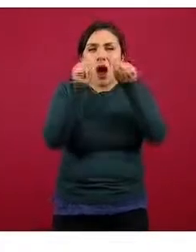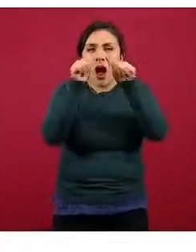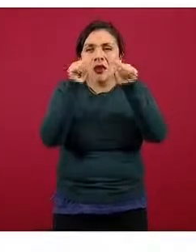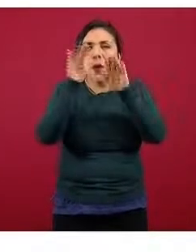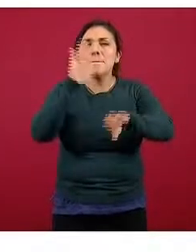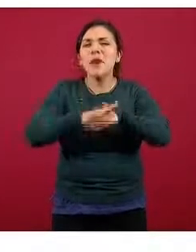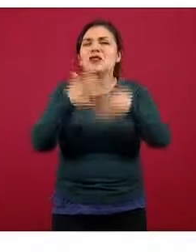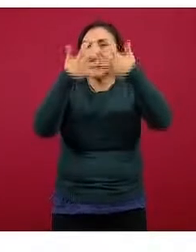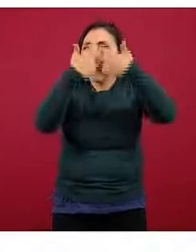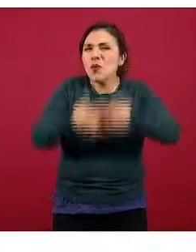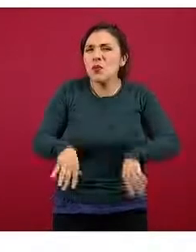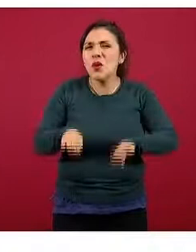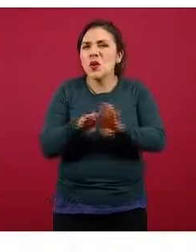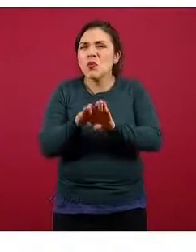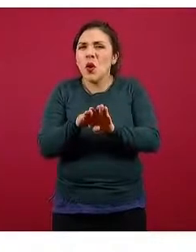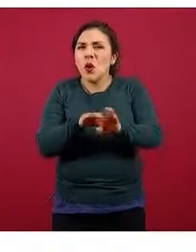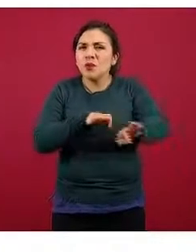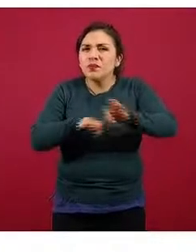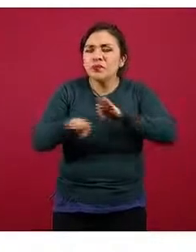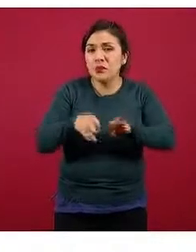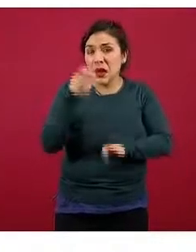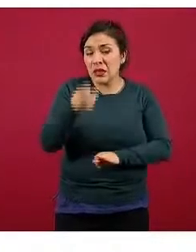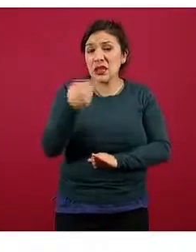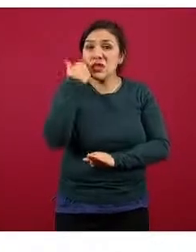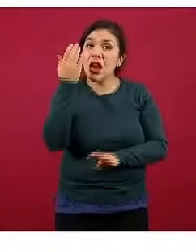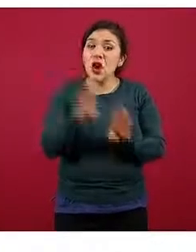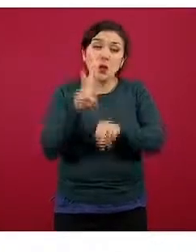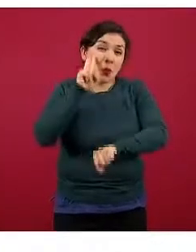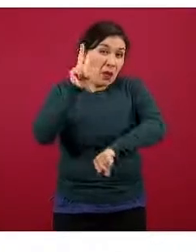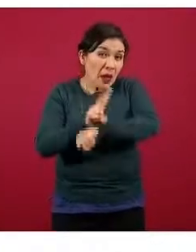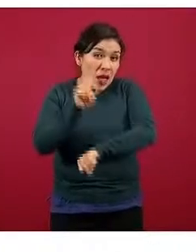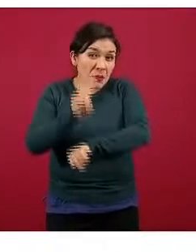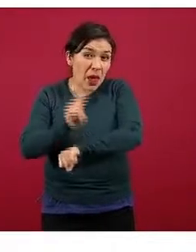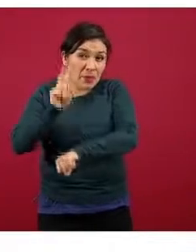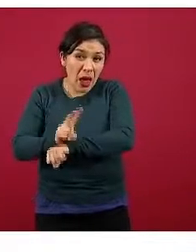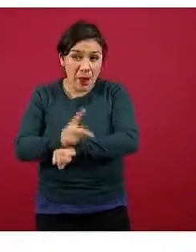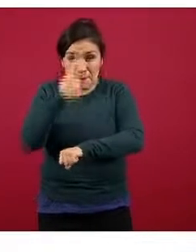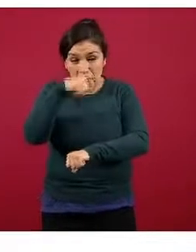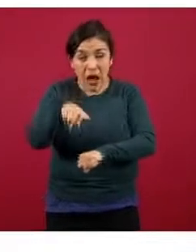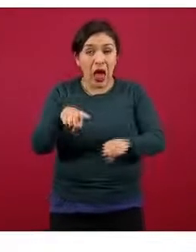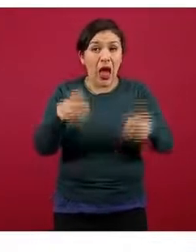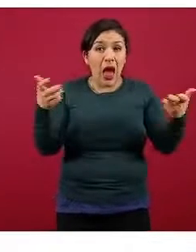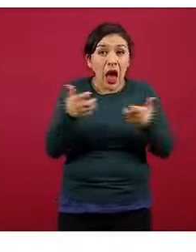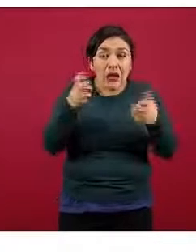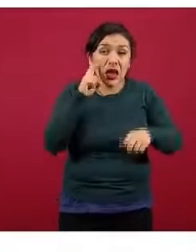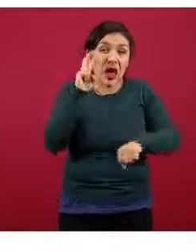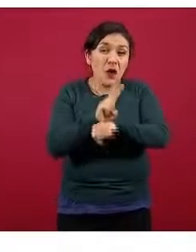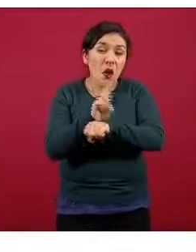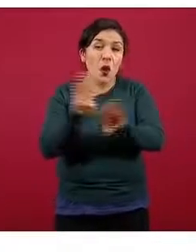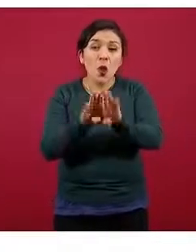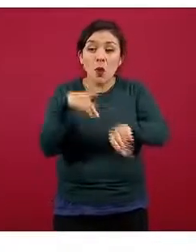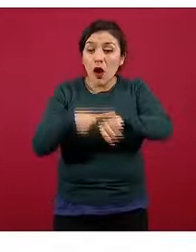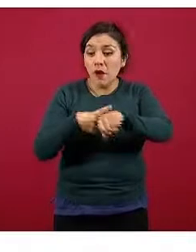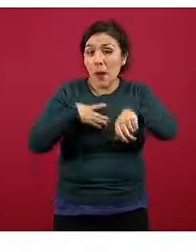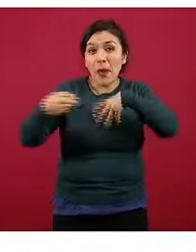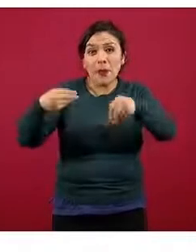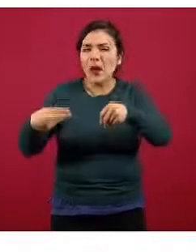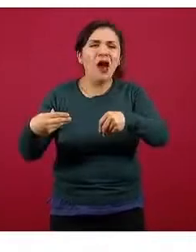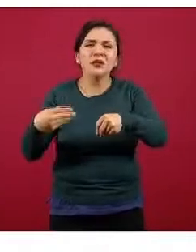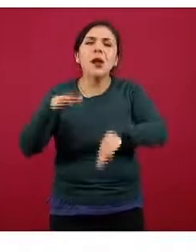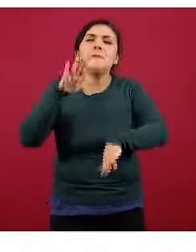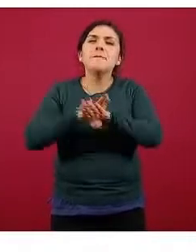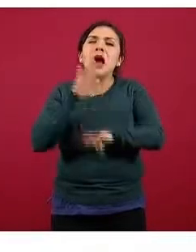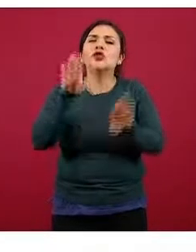operativo. No tenía una intención de vigilancia de la distribución y de la epidemia, sino principalmente